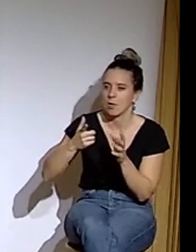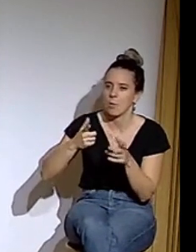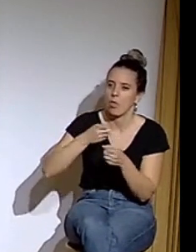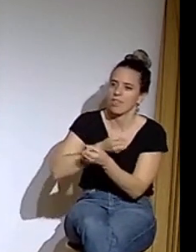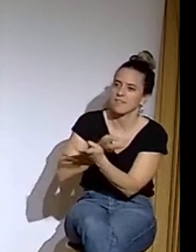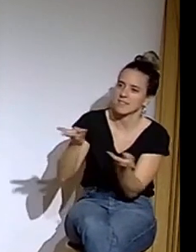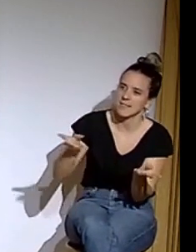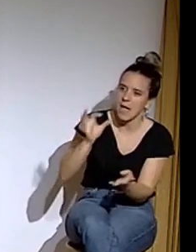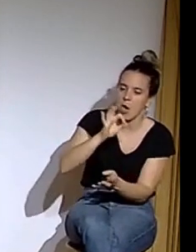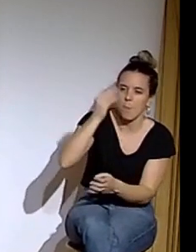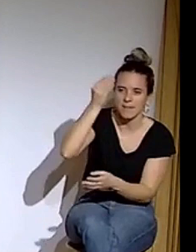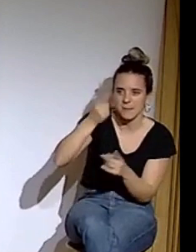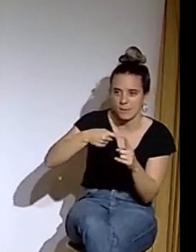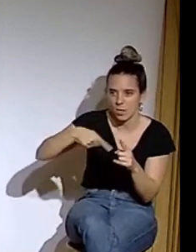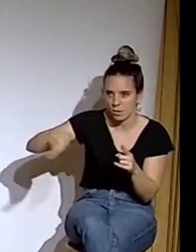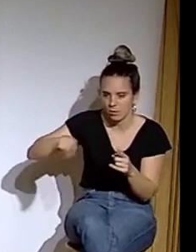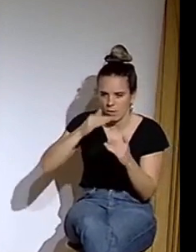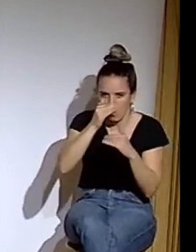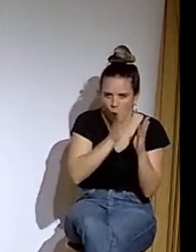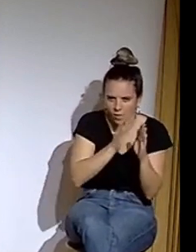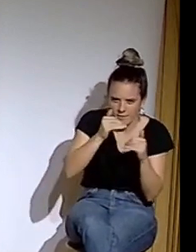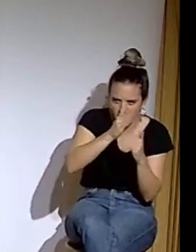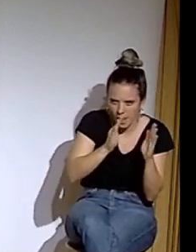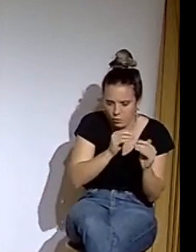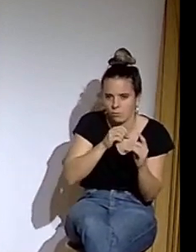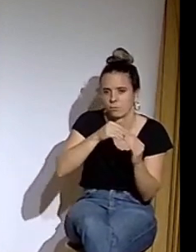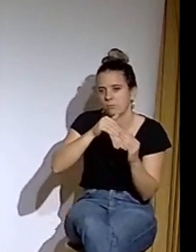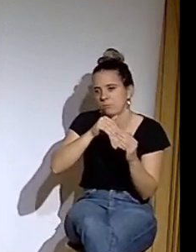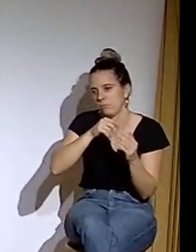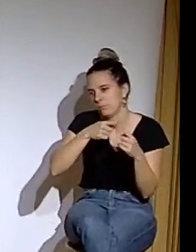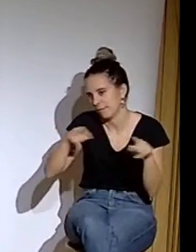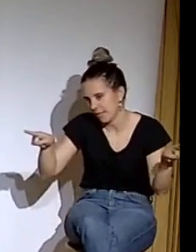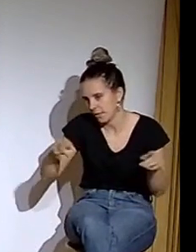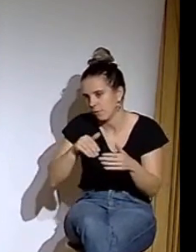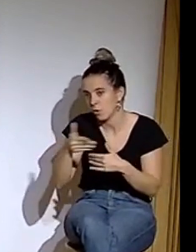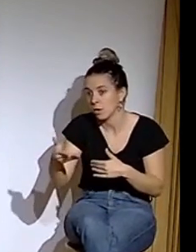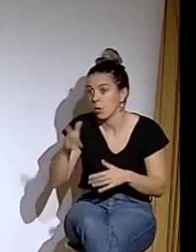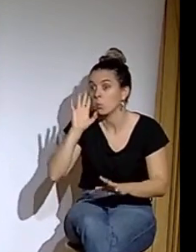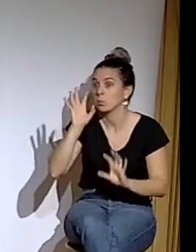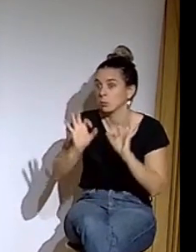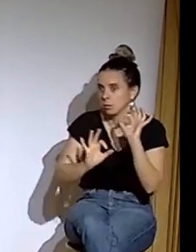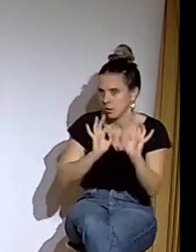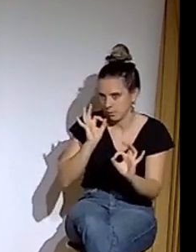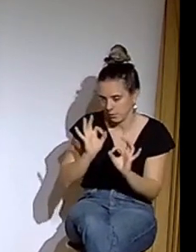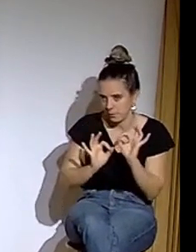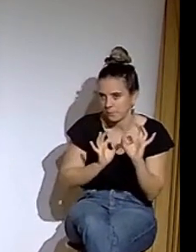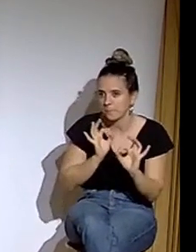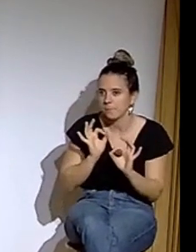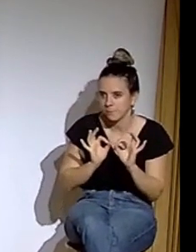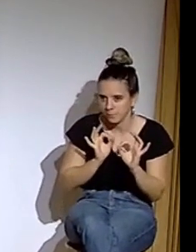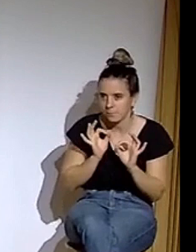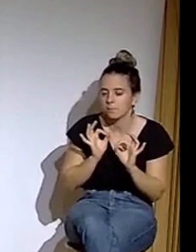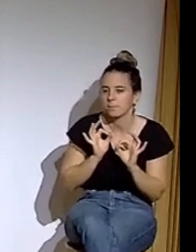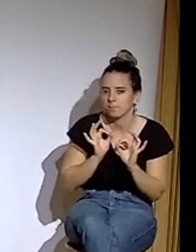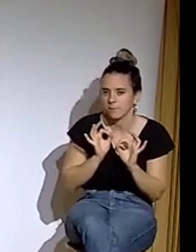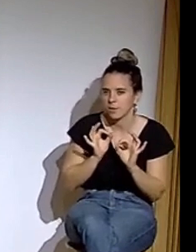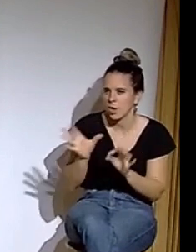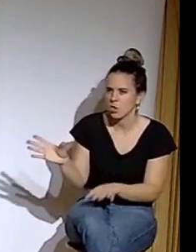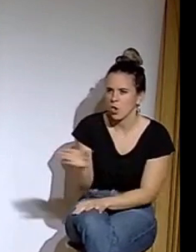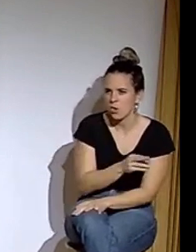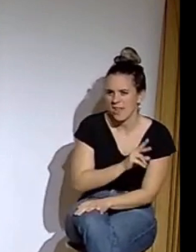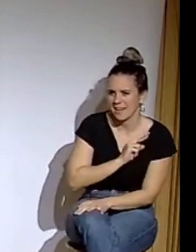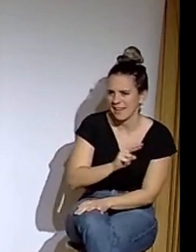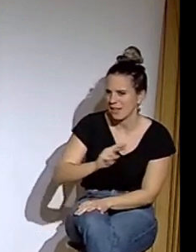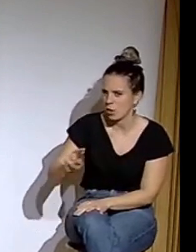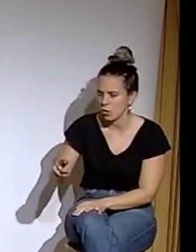alternativo fuera de lo cuadriculado ojal dato siguen Siendo todas las religiones de